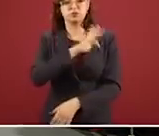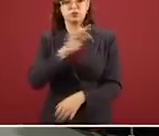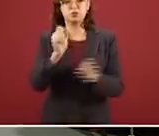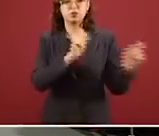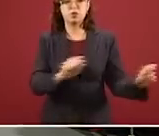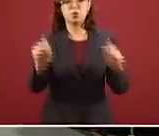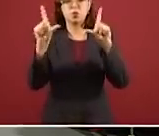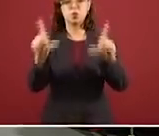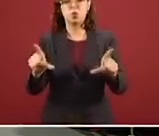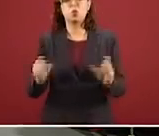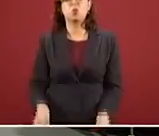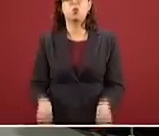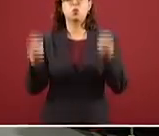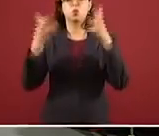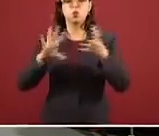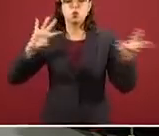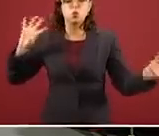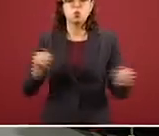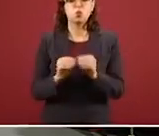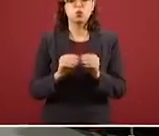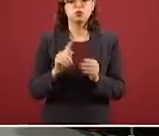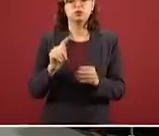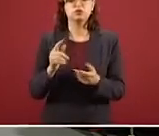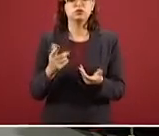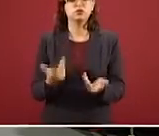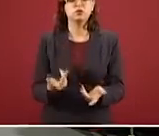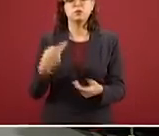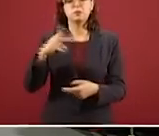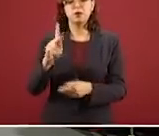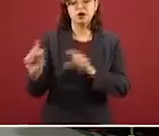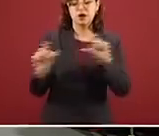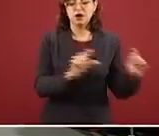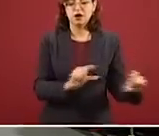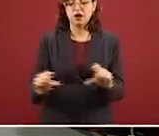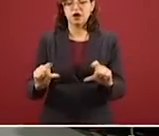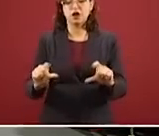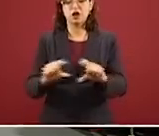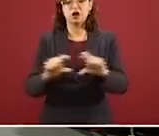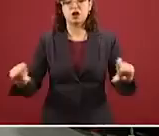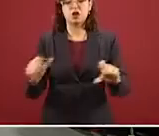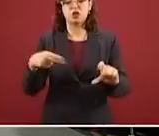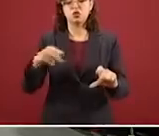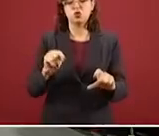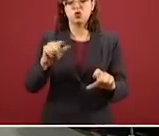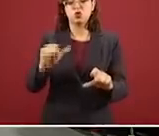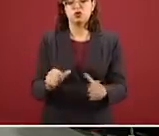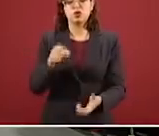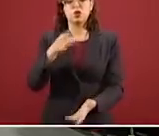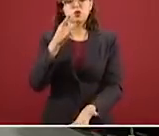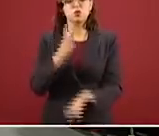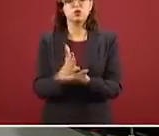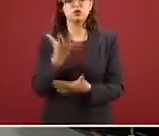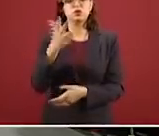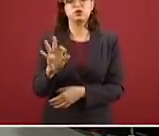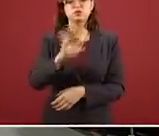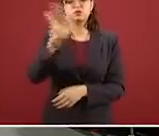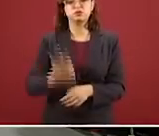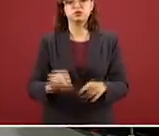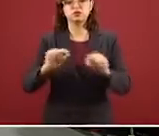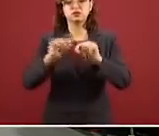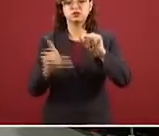de concesiones mineras que se han dado. Pero abajo había una nota metodológica que señalaba que solo es el 10% del